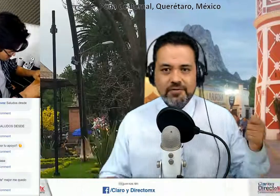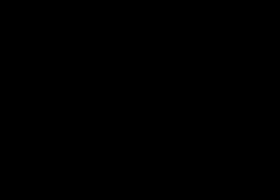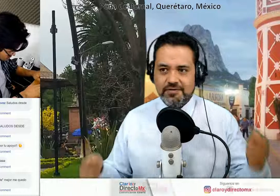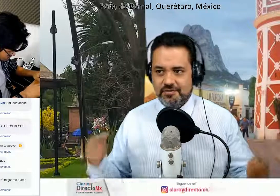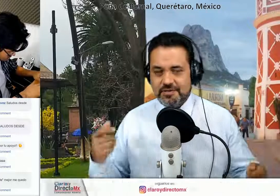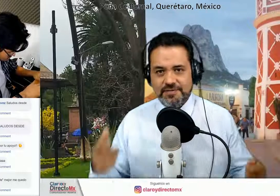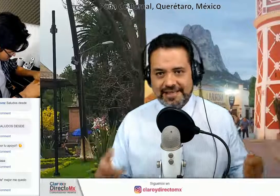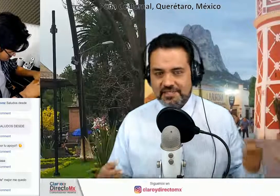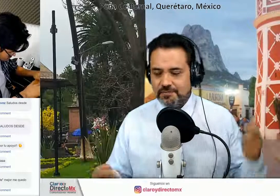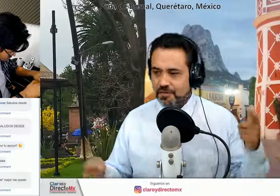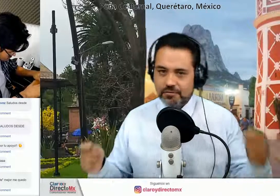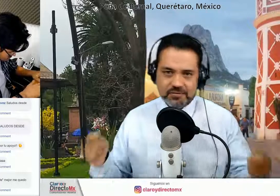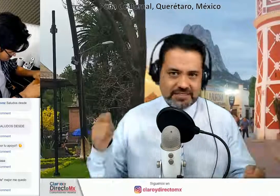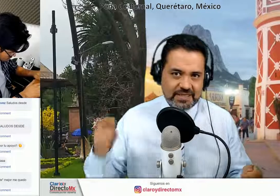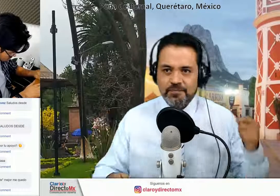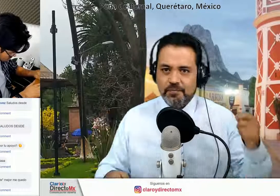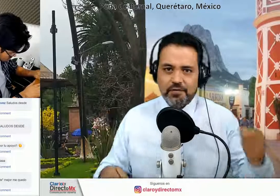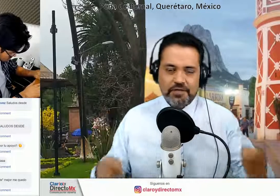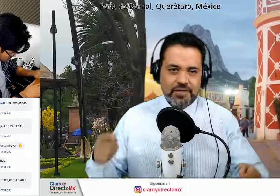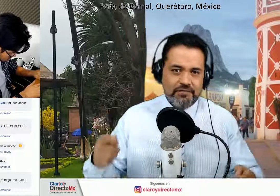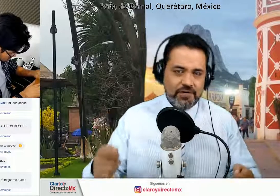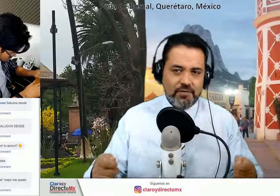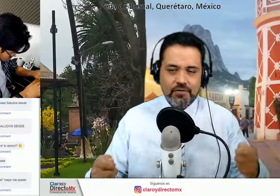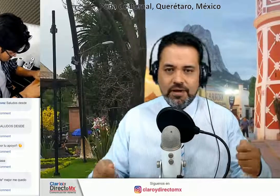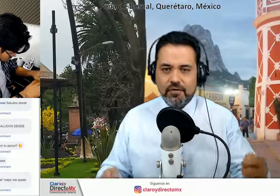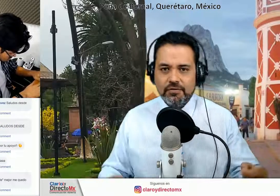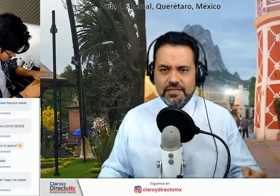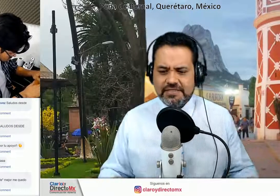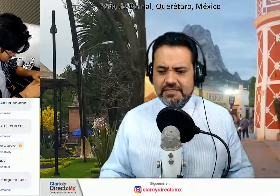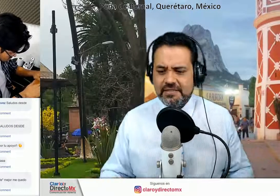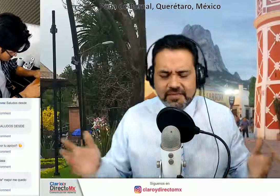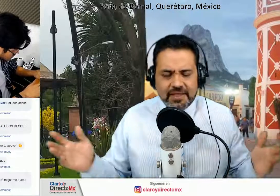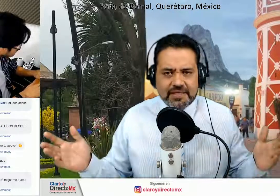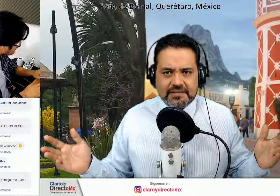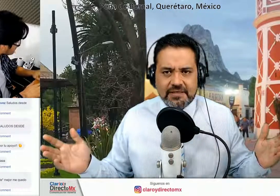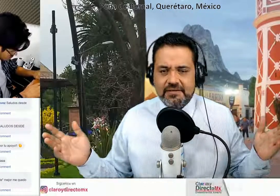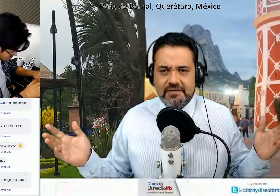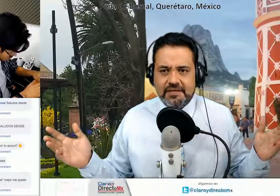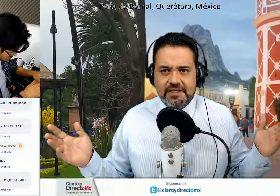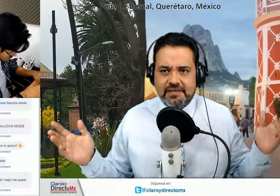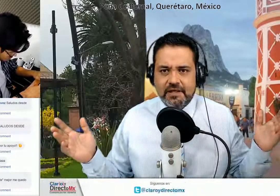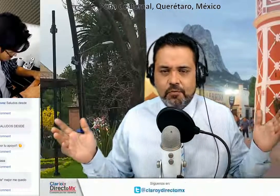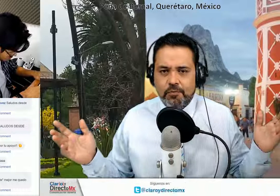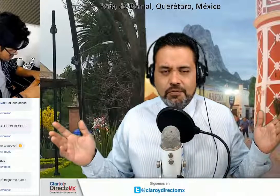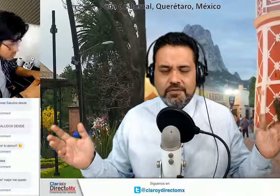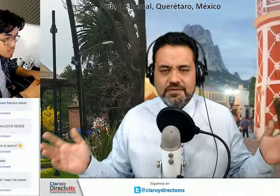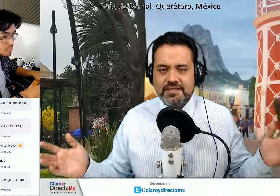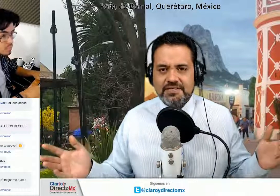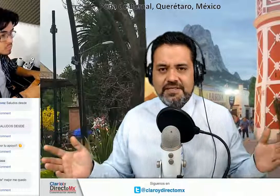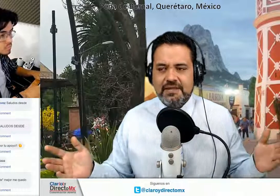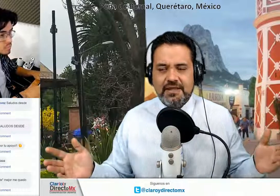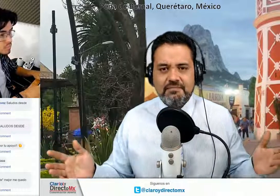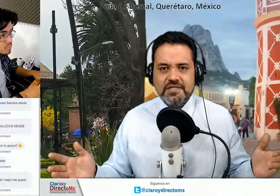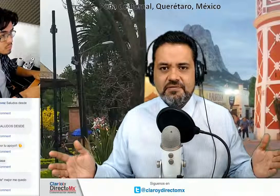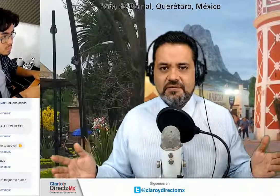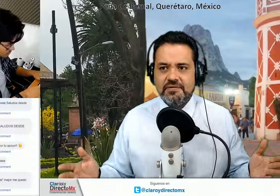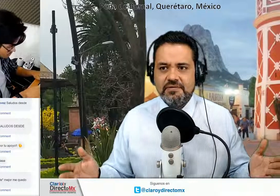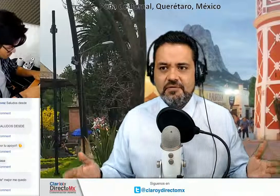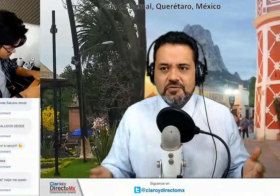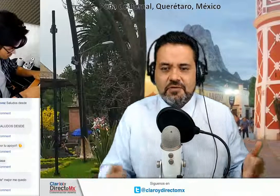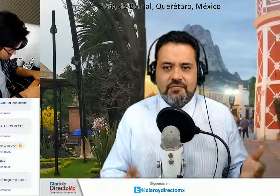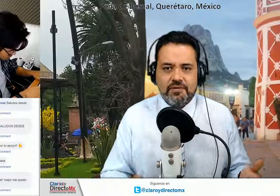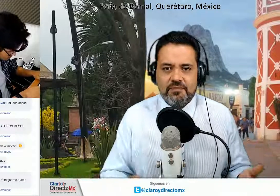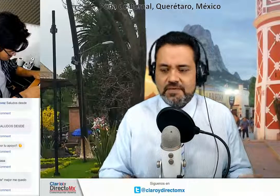buenísimo los los debates porque uno se están poniendo ahí a favor en contra etcétera este y ningún punto de vista el mismo